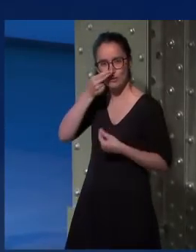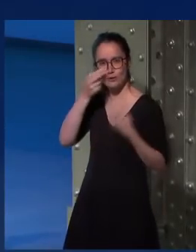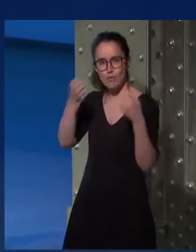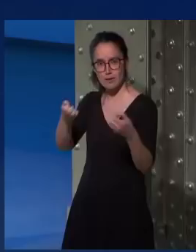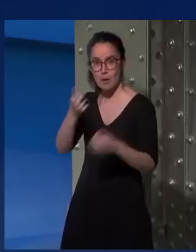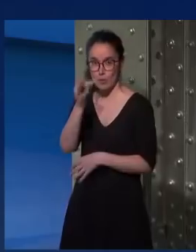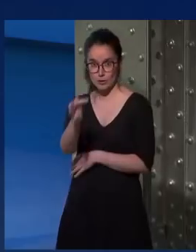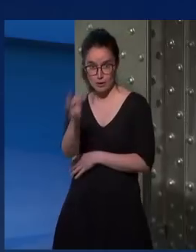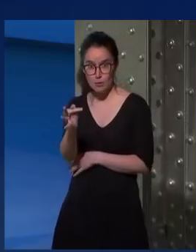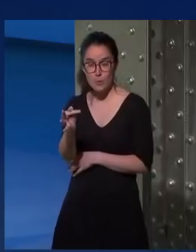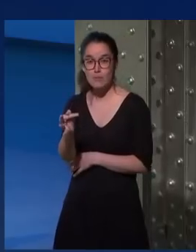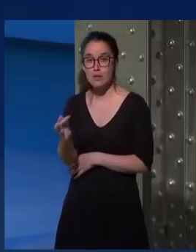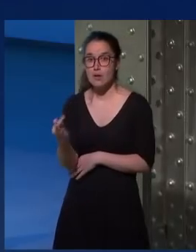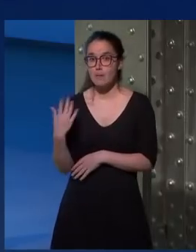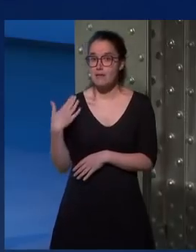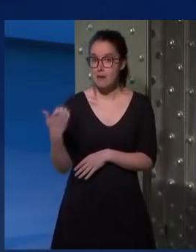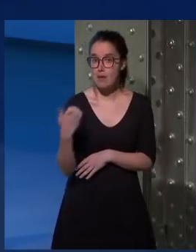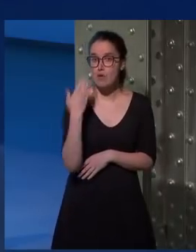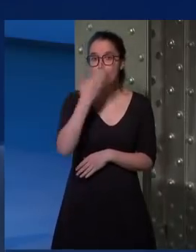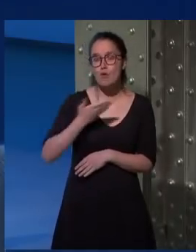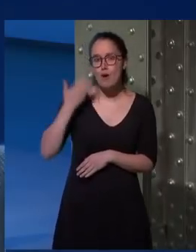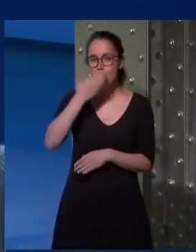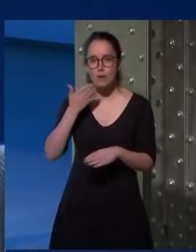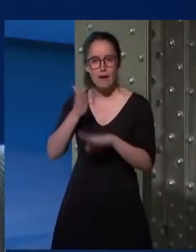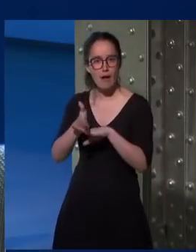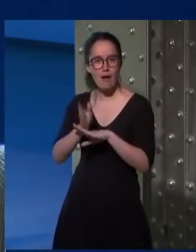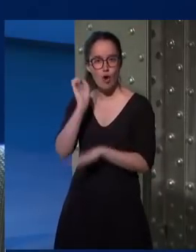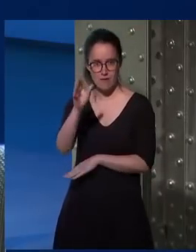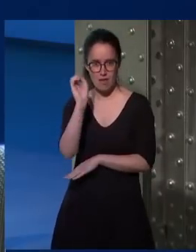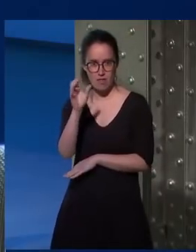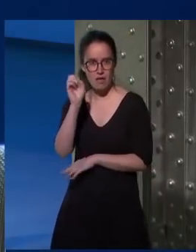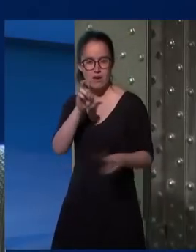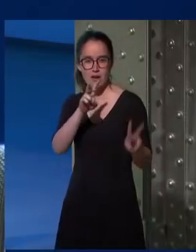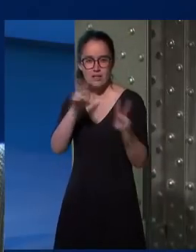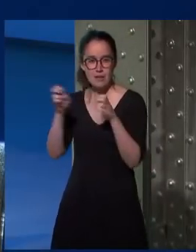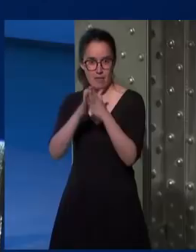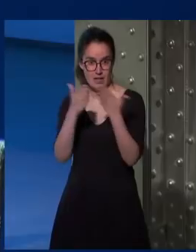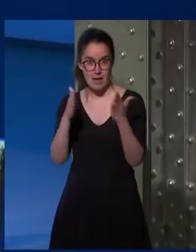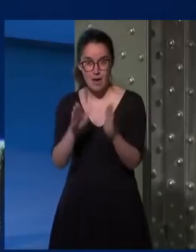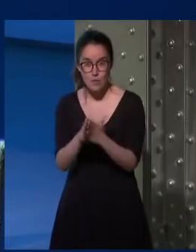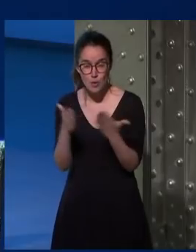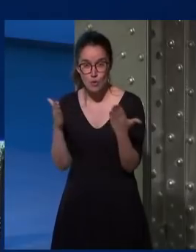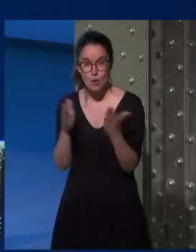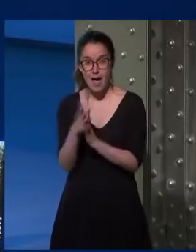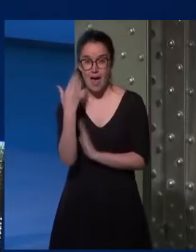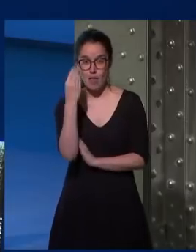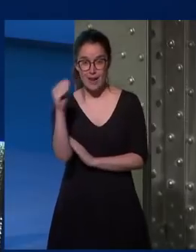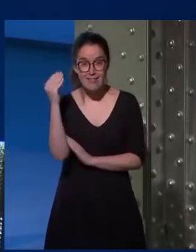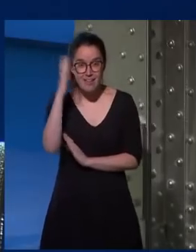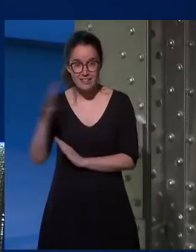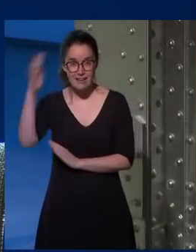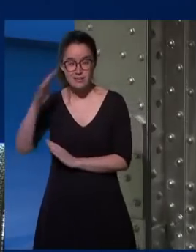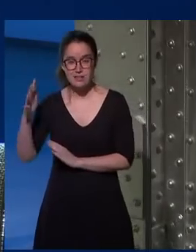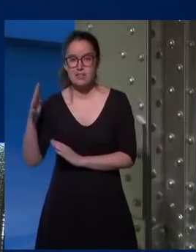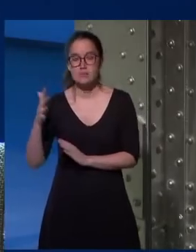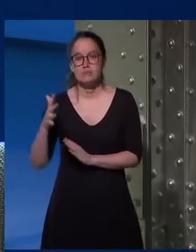interesante y muy bueno, además, ¿no? Me han llamado de un colegio para ir a dar una charla sobre el libro a adolescentes.